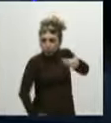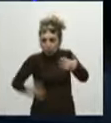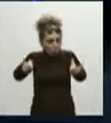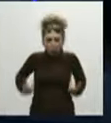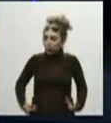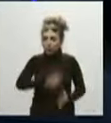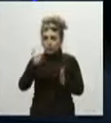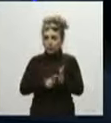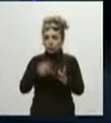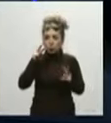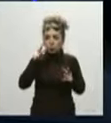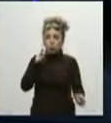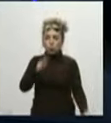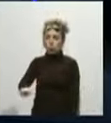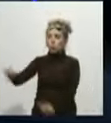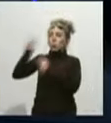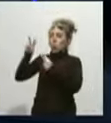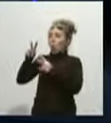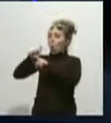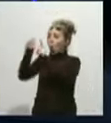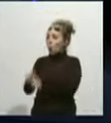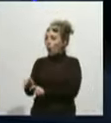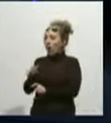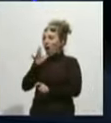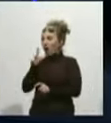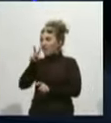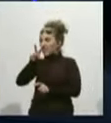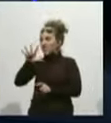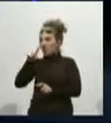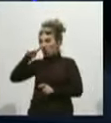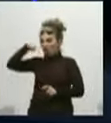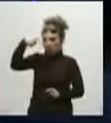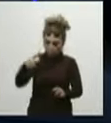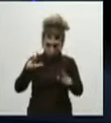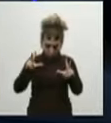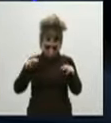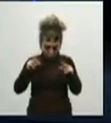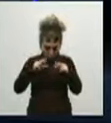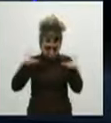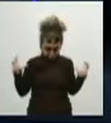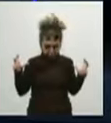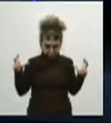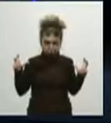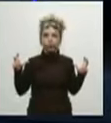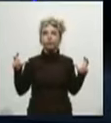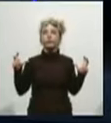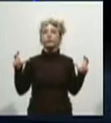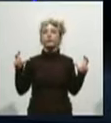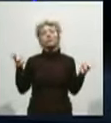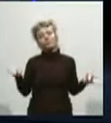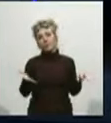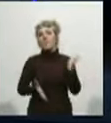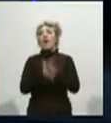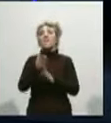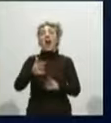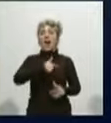Tú miras una foto de tu boda y 25 años después y es más bestia. Pues estaban ellos y se fueron a celebrar la boda de plata a China,